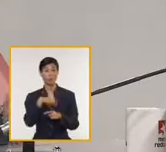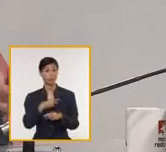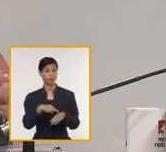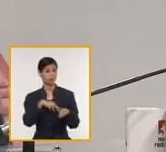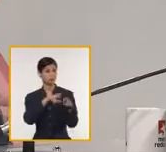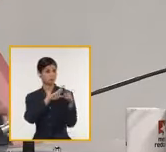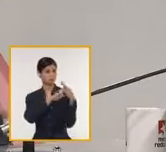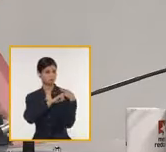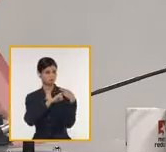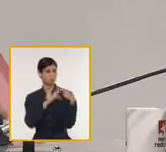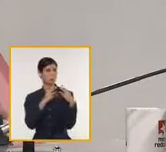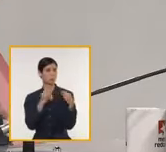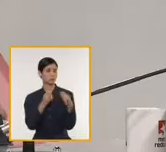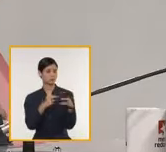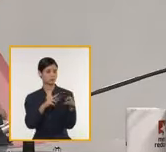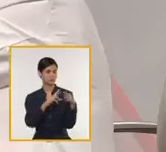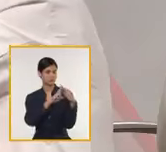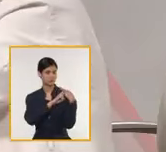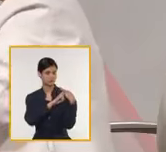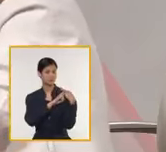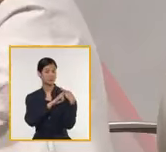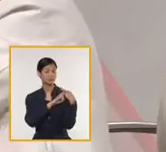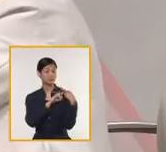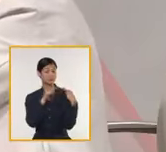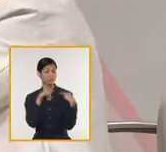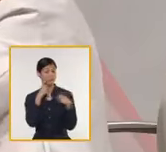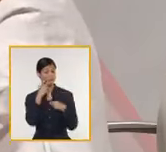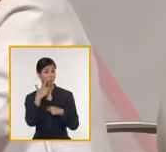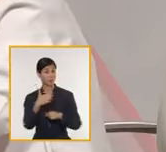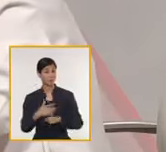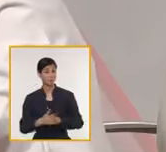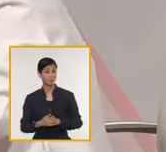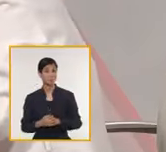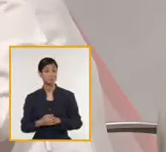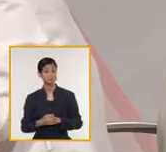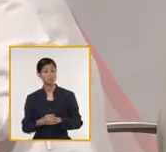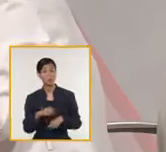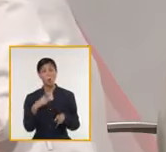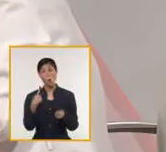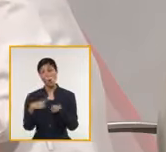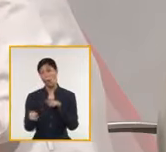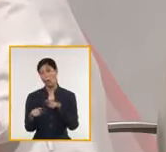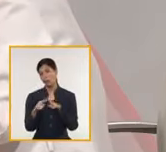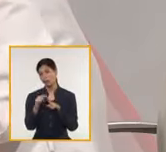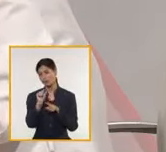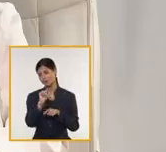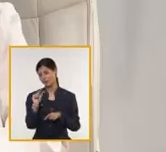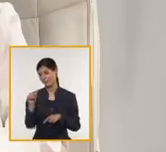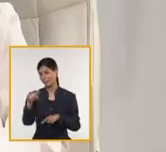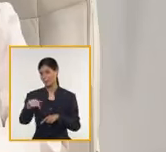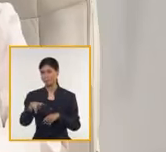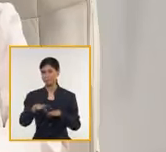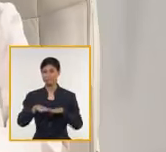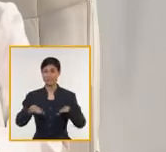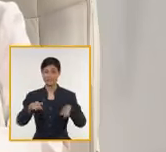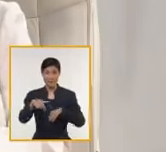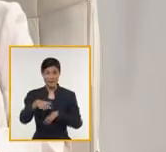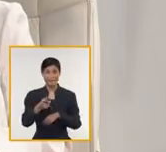voz importante. Es algo que se va a sentir. Otro tema que podemos que podemos